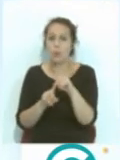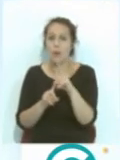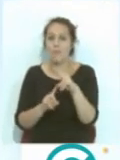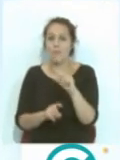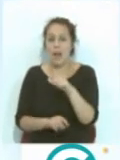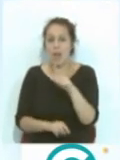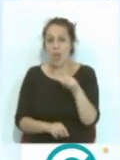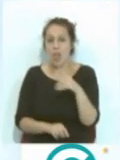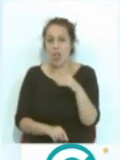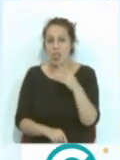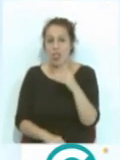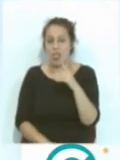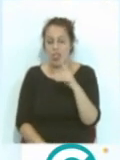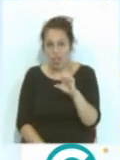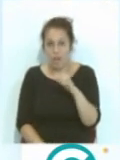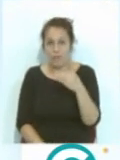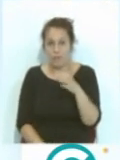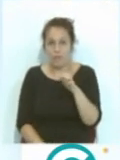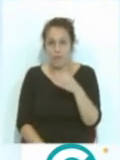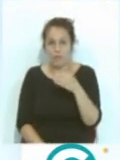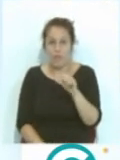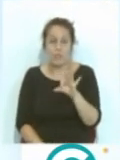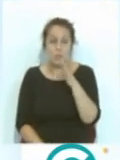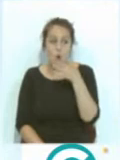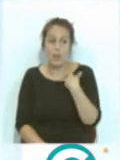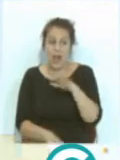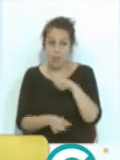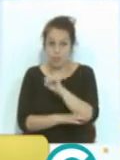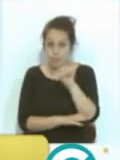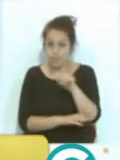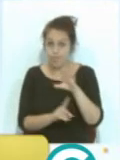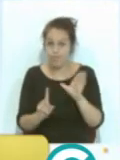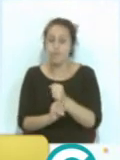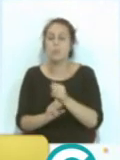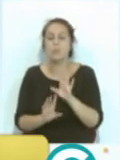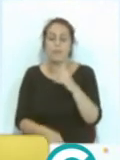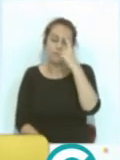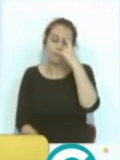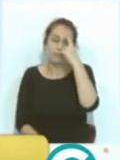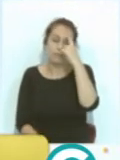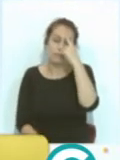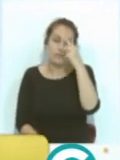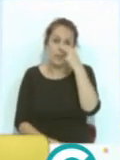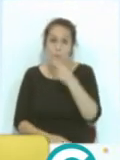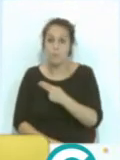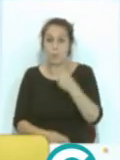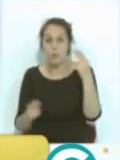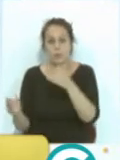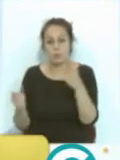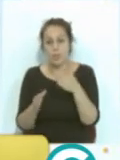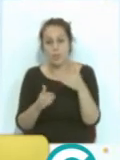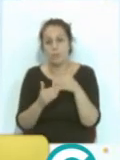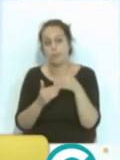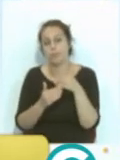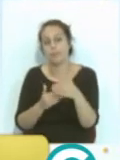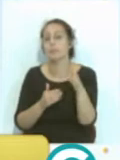Valdebebas, porque el Cádiz también conseguía vencer allí, pero está claro que se va a echar en falta la presencia de público como durante toda la temporada,